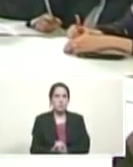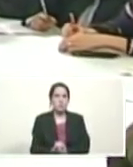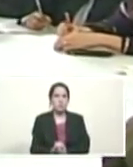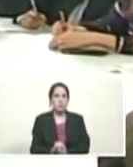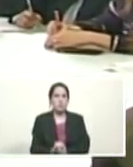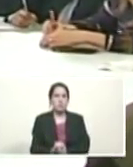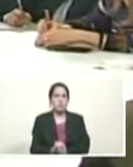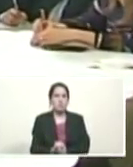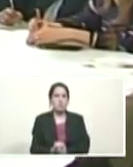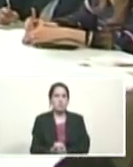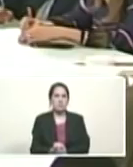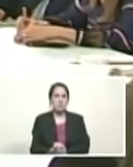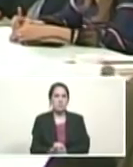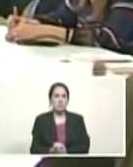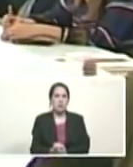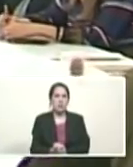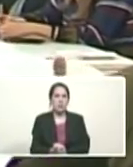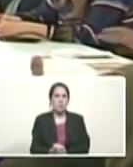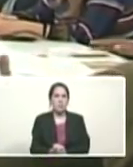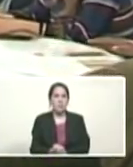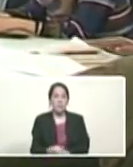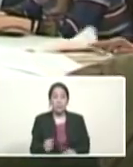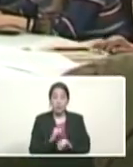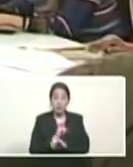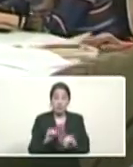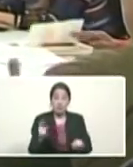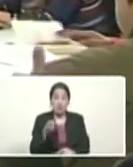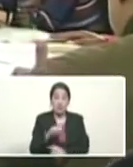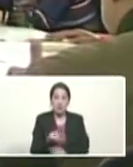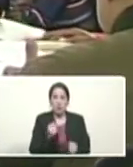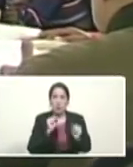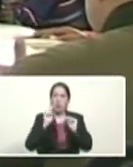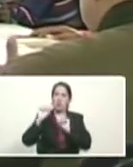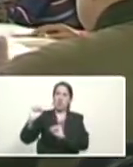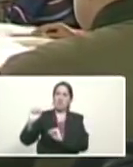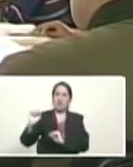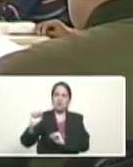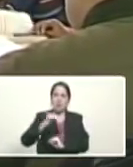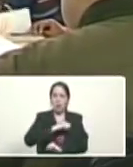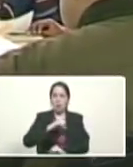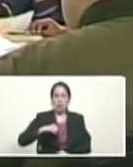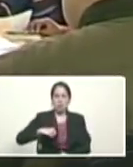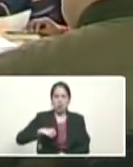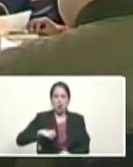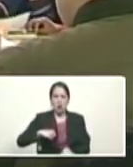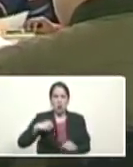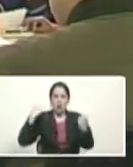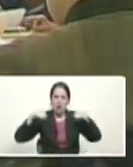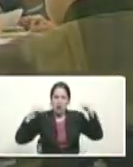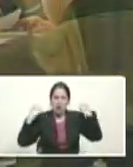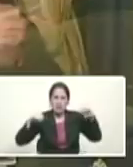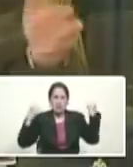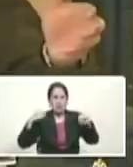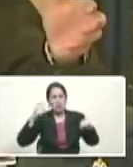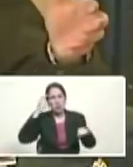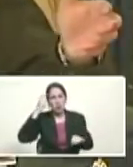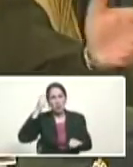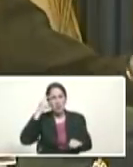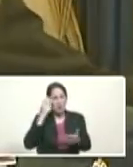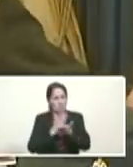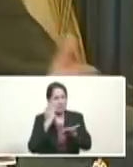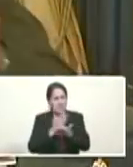quiere decir debe quedar ya no estos planes de defensa nacional en nuestros ejercicios diarios en nuestra operatividad diaria